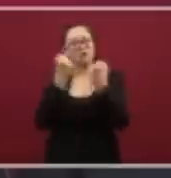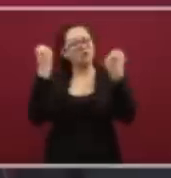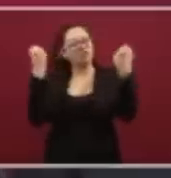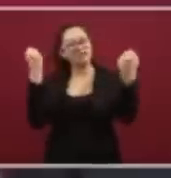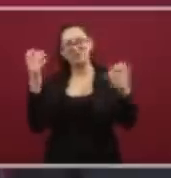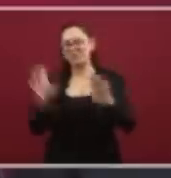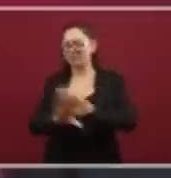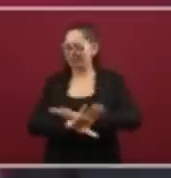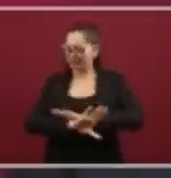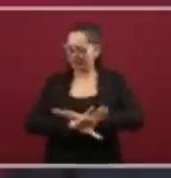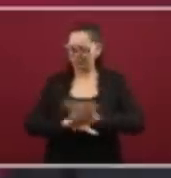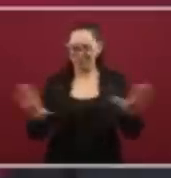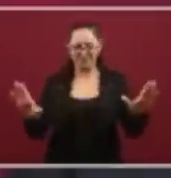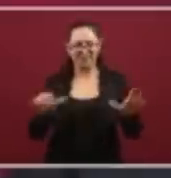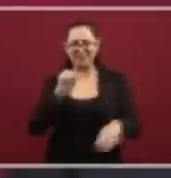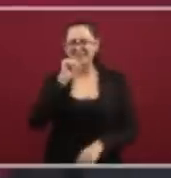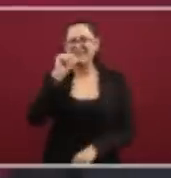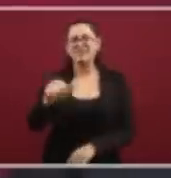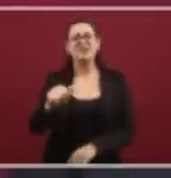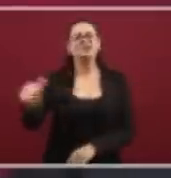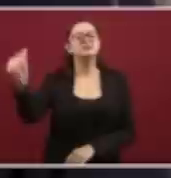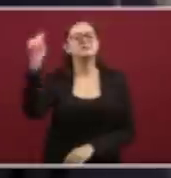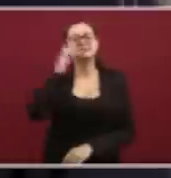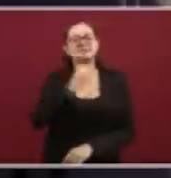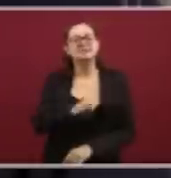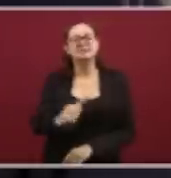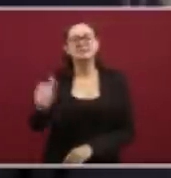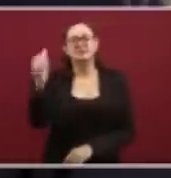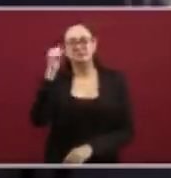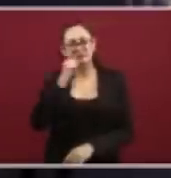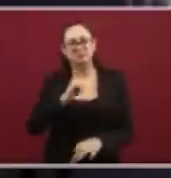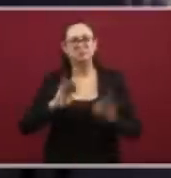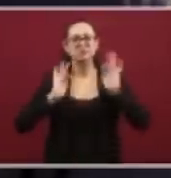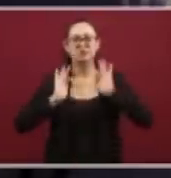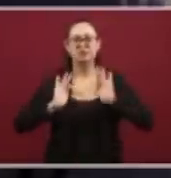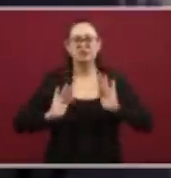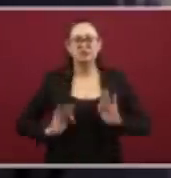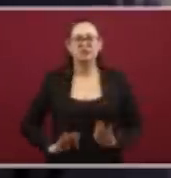busquemos siempre la vía no violenta